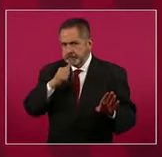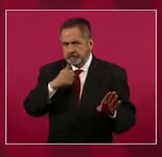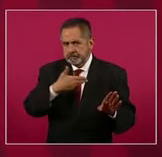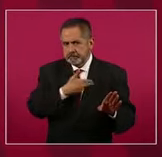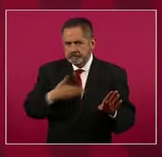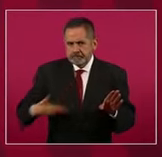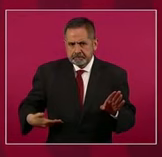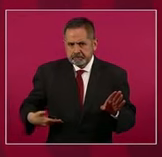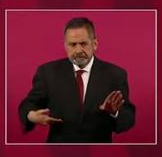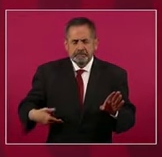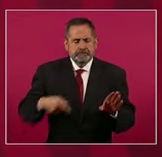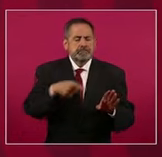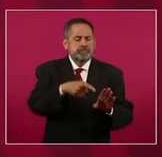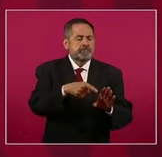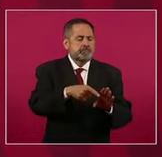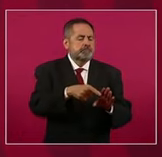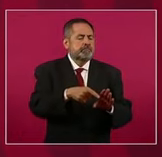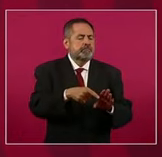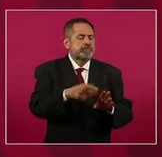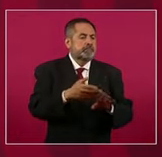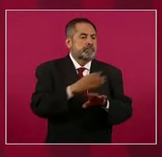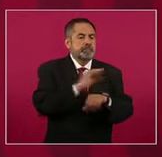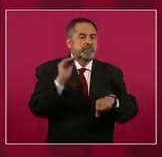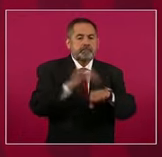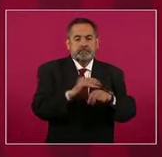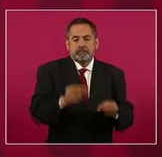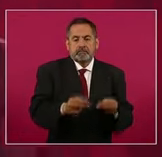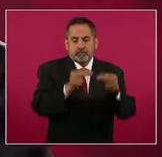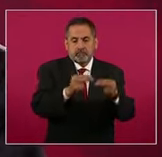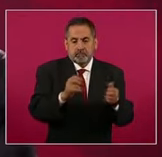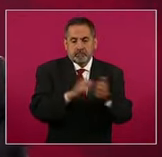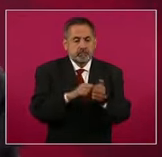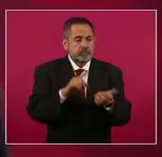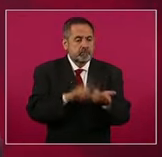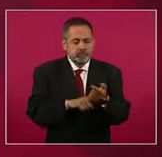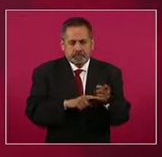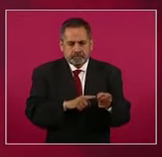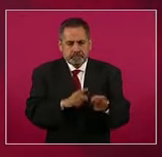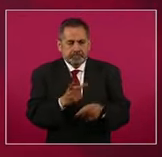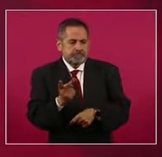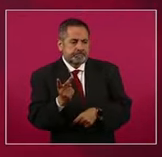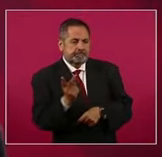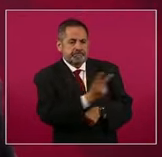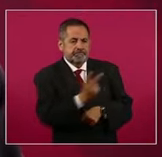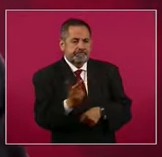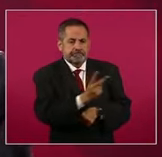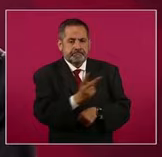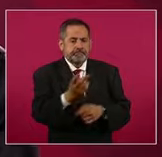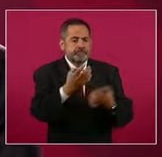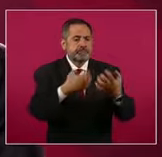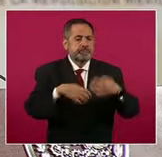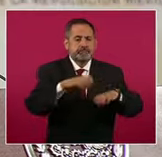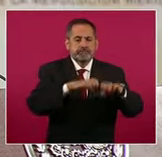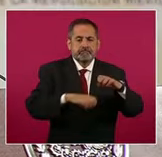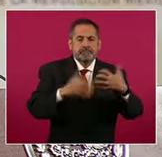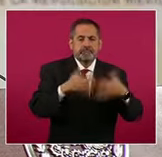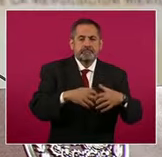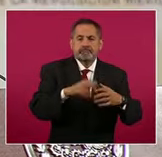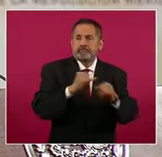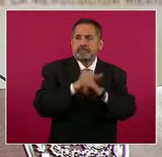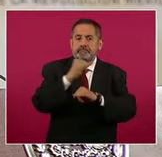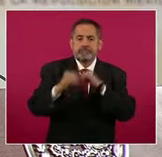lo fuera presidente, que esta tiene una relación simbiótica con una moral